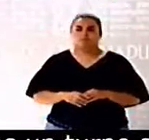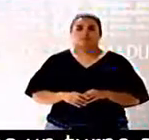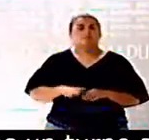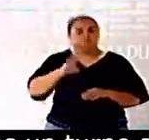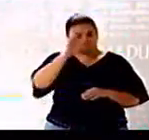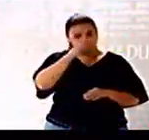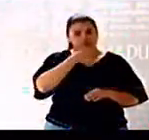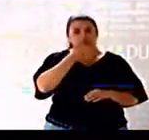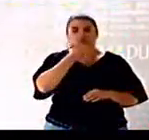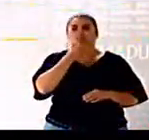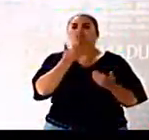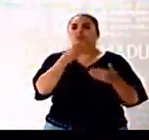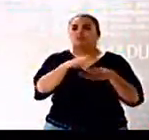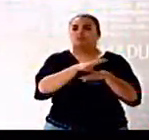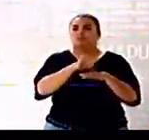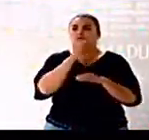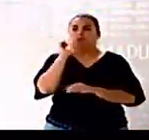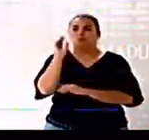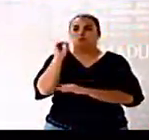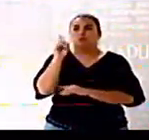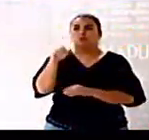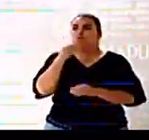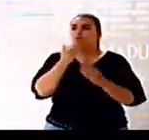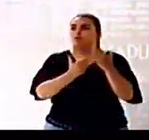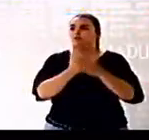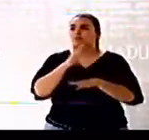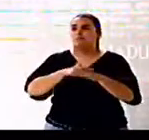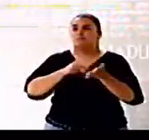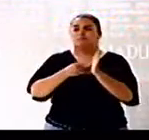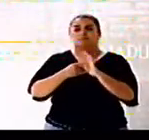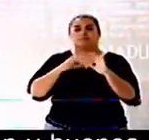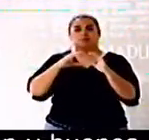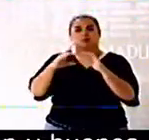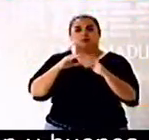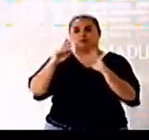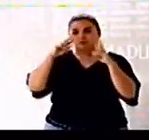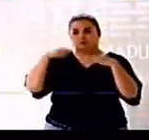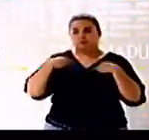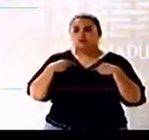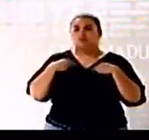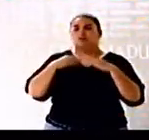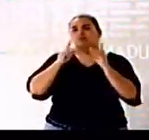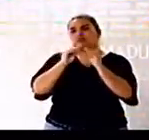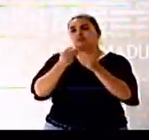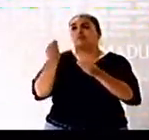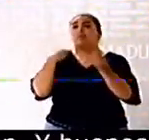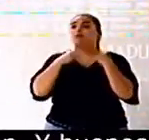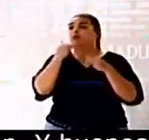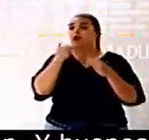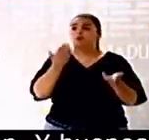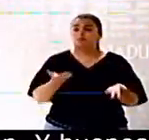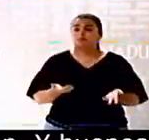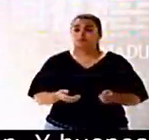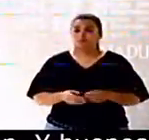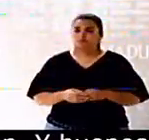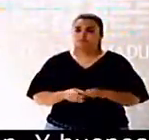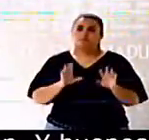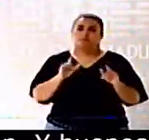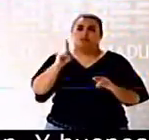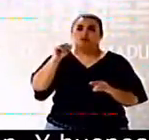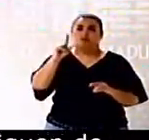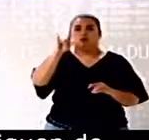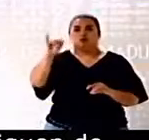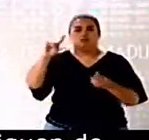días, consejera. Gracias por su intervención y buenos días también a los medios de comunicación que nos siguen de manera virtual. ¿Alguna pregunta? Sí, Loli López, de